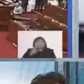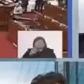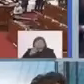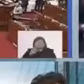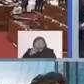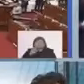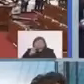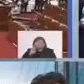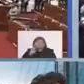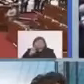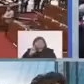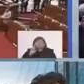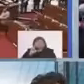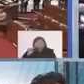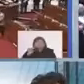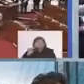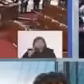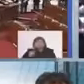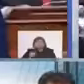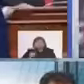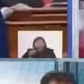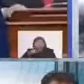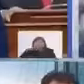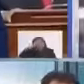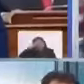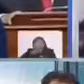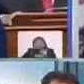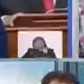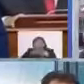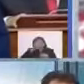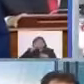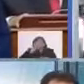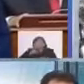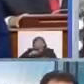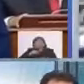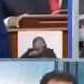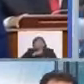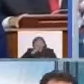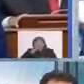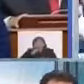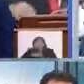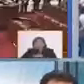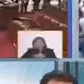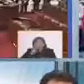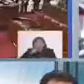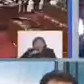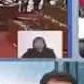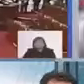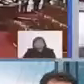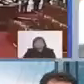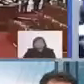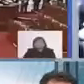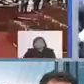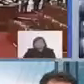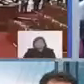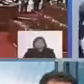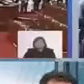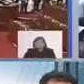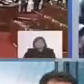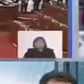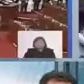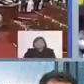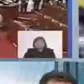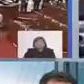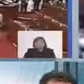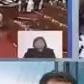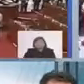manifestarse. Para ser objetivos, un grupo muy reducido de los que apoyan a Pedro Castillo se han trasladado a pues darle su